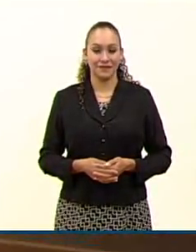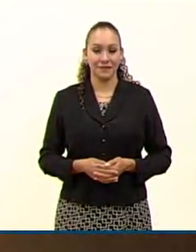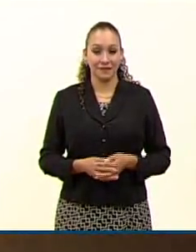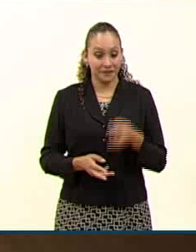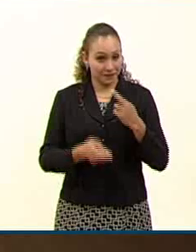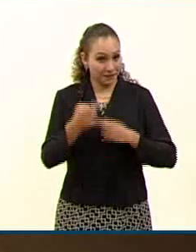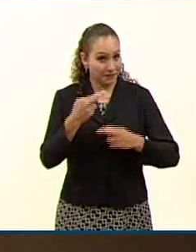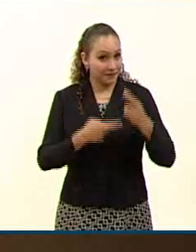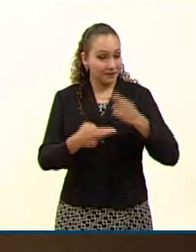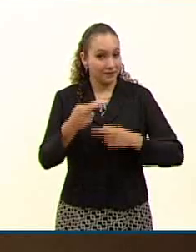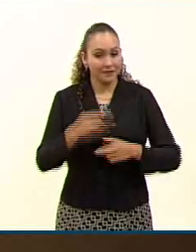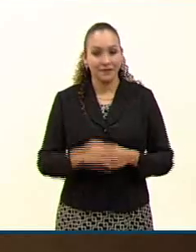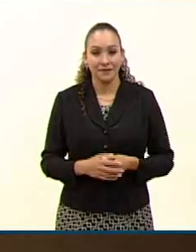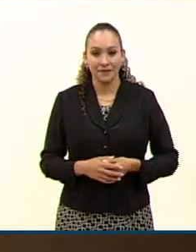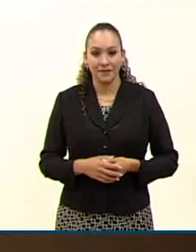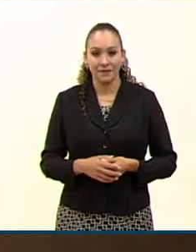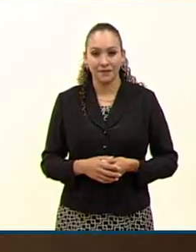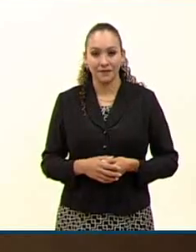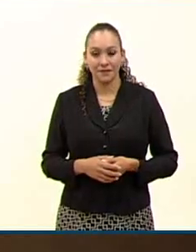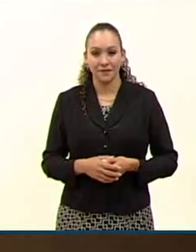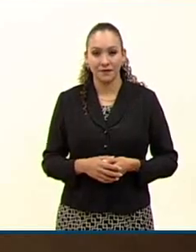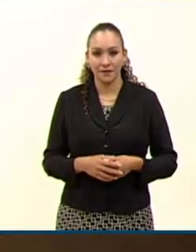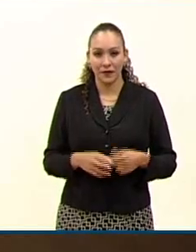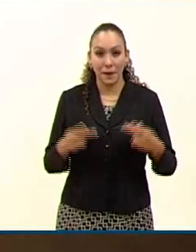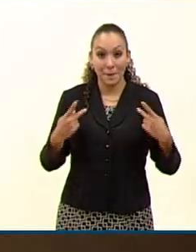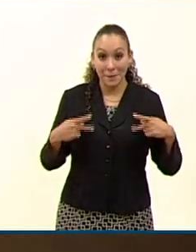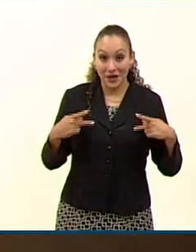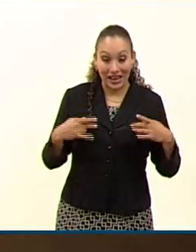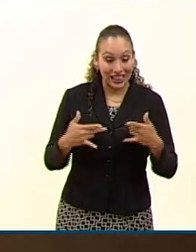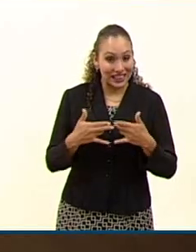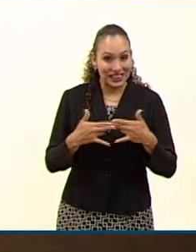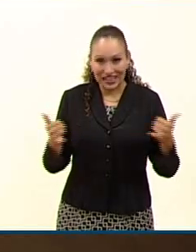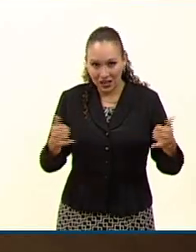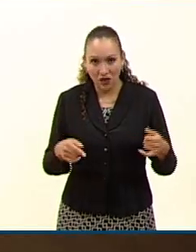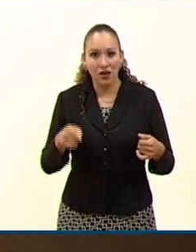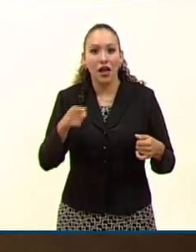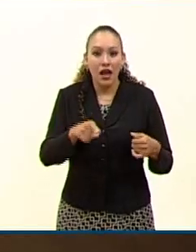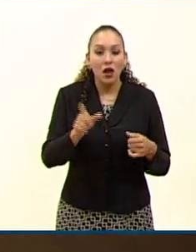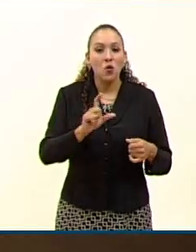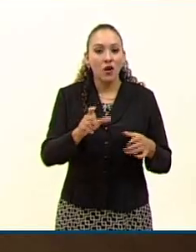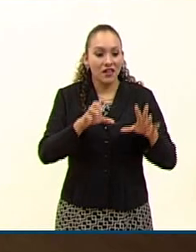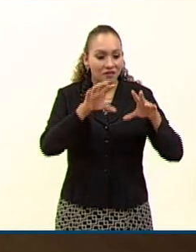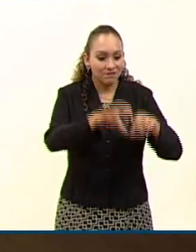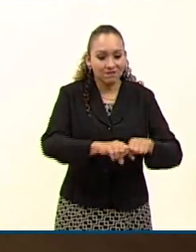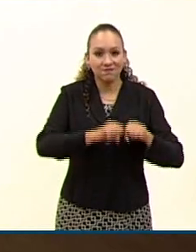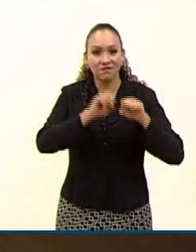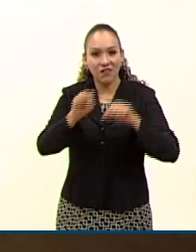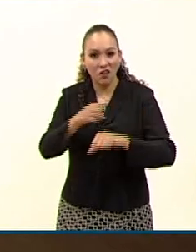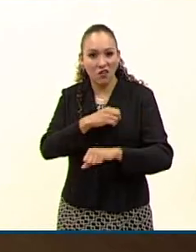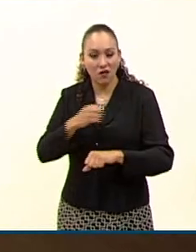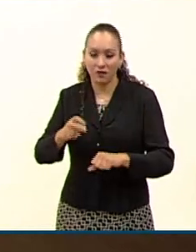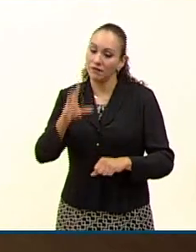Al regresar, ninguna persona merece ser víctima de desaparición forzada.